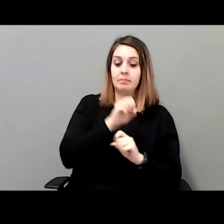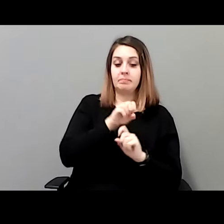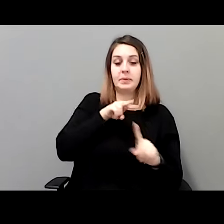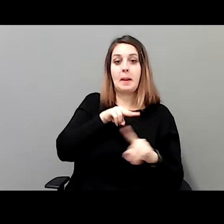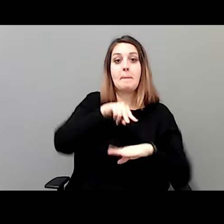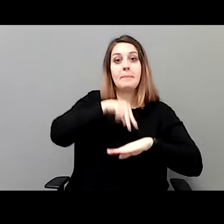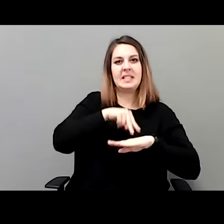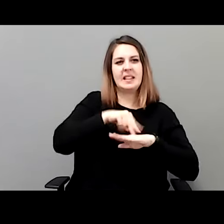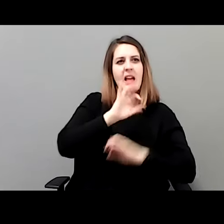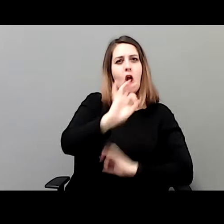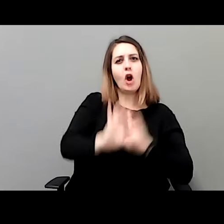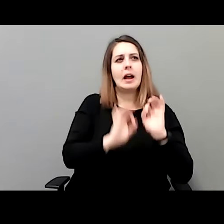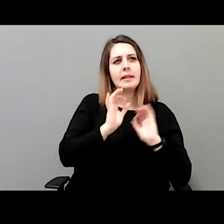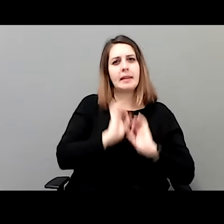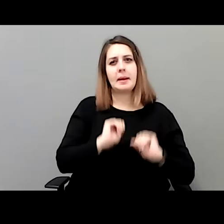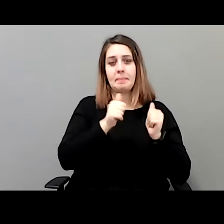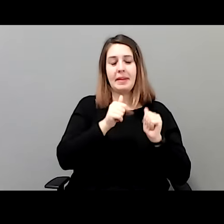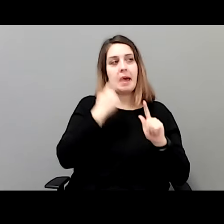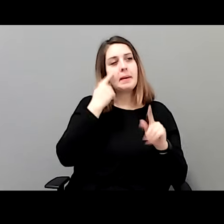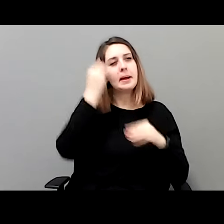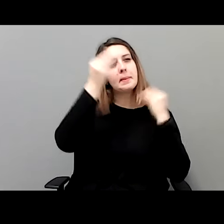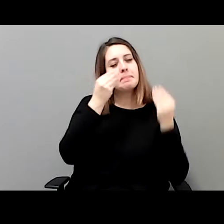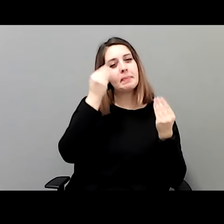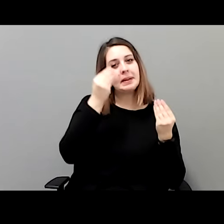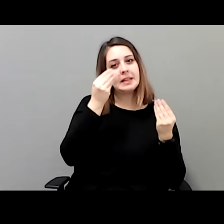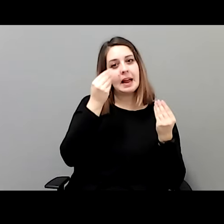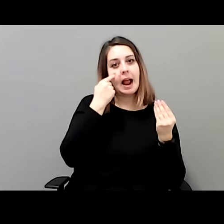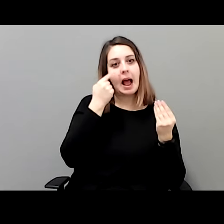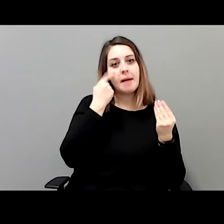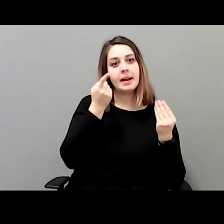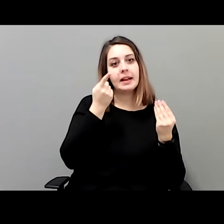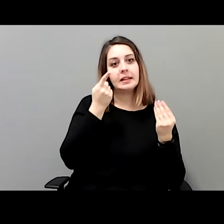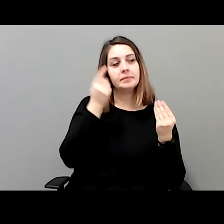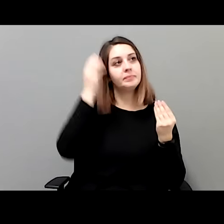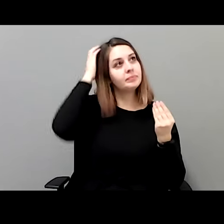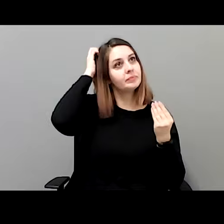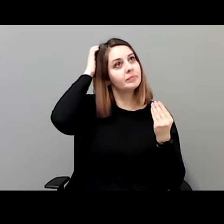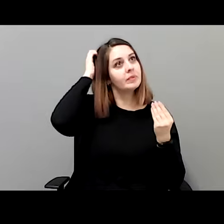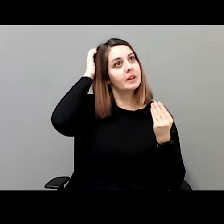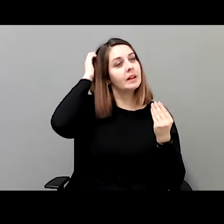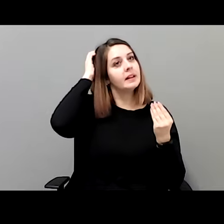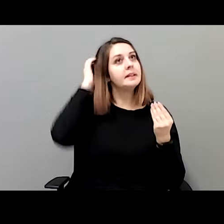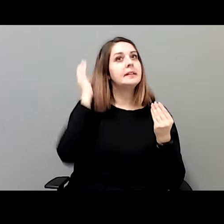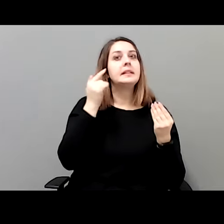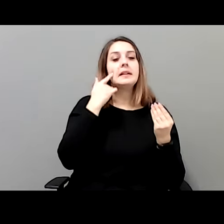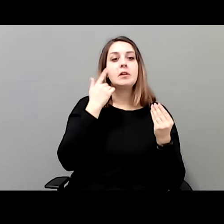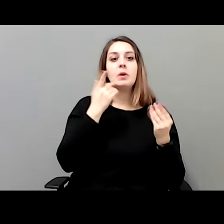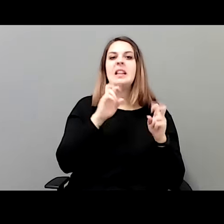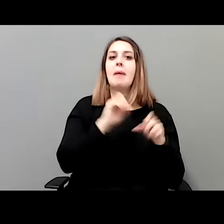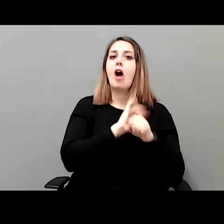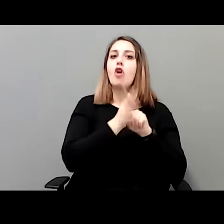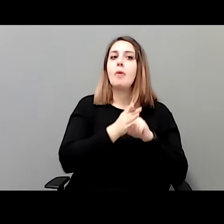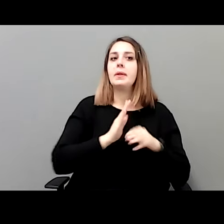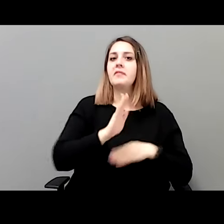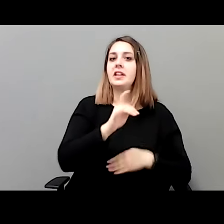organizar había que pensar también y no sabíamos cómo iba a seguir actuando, cómo iba a ir afectando el COVID